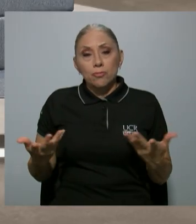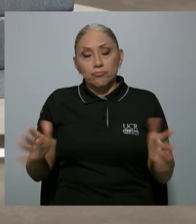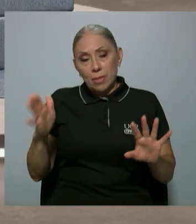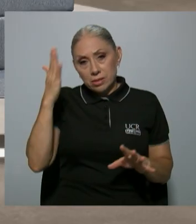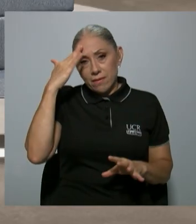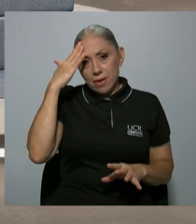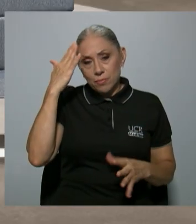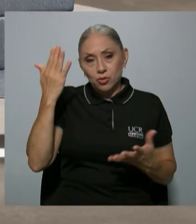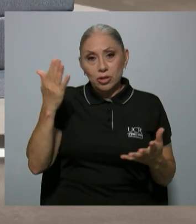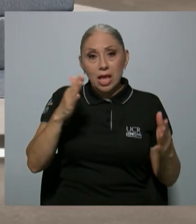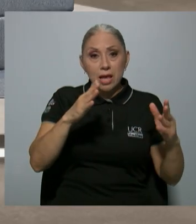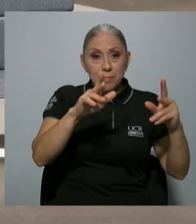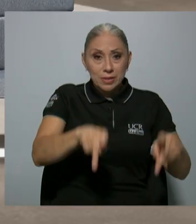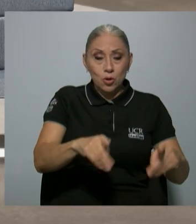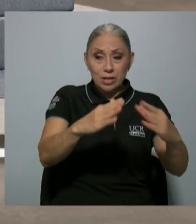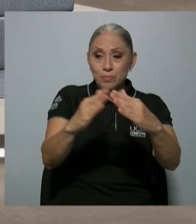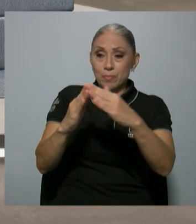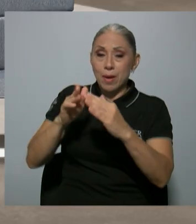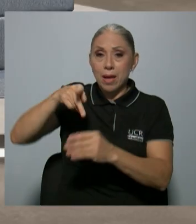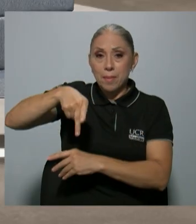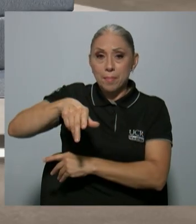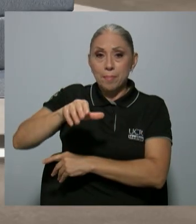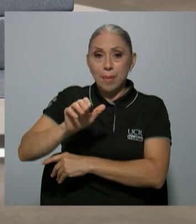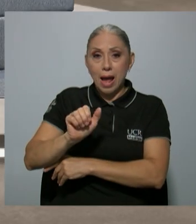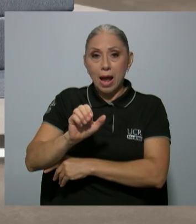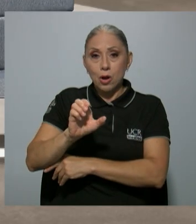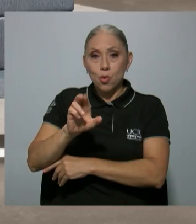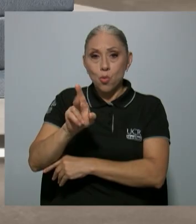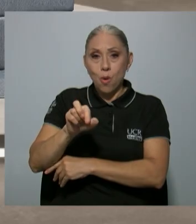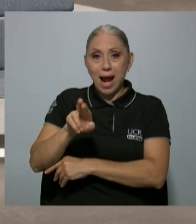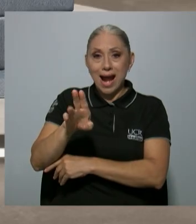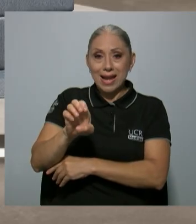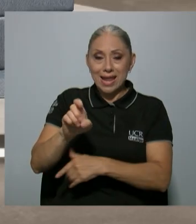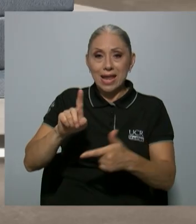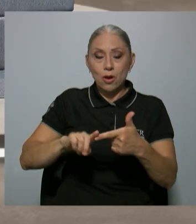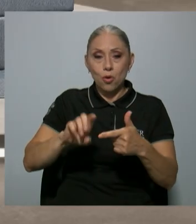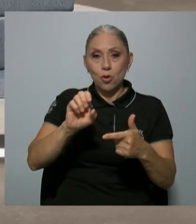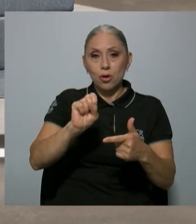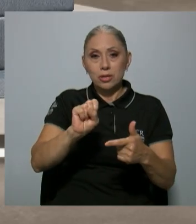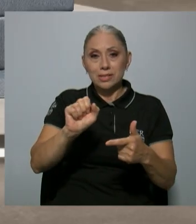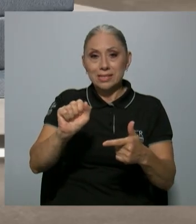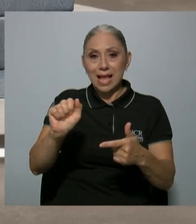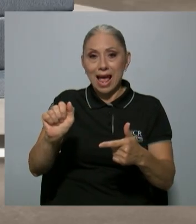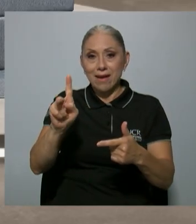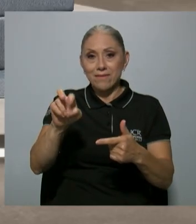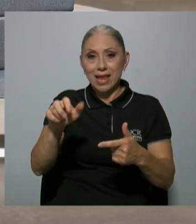de la resistencia de las comunidades de Pacuare o de Sabegre, ¿verdad?, cuando se quiso hablar sobre estos ríos.